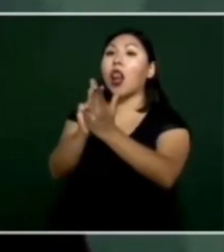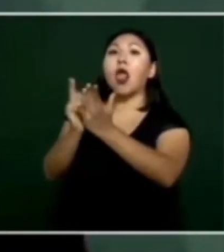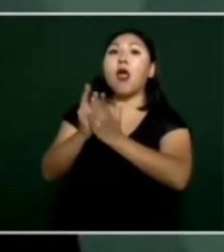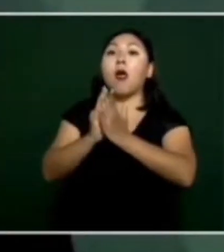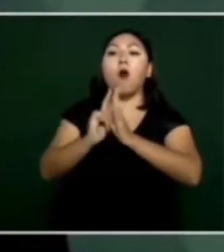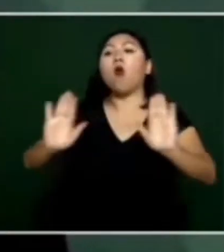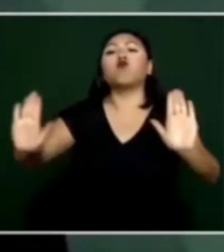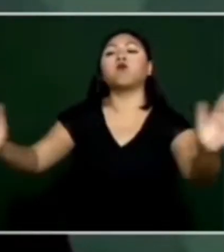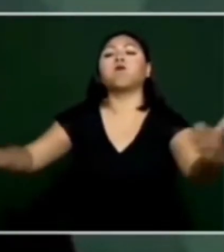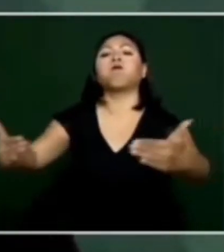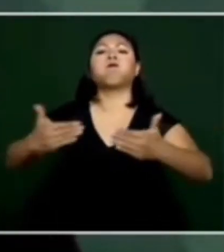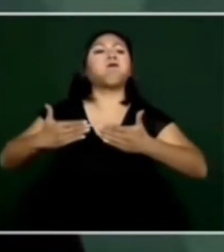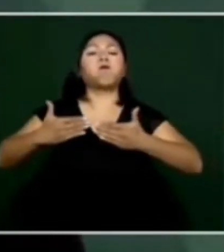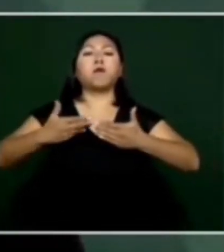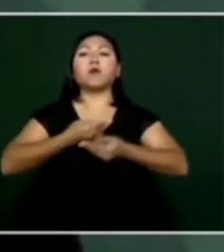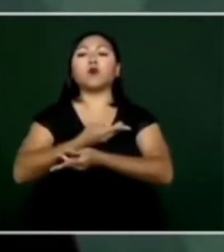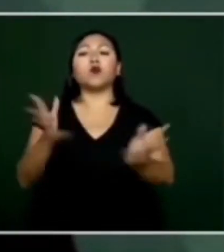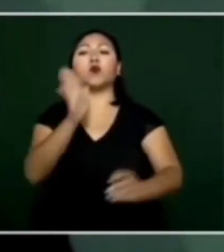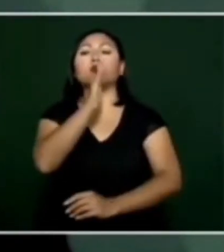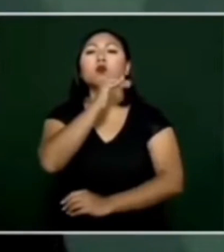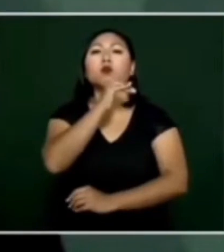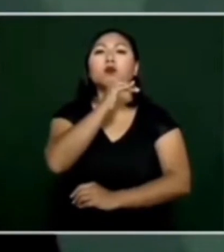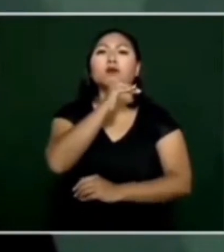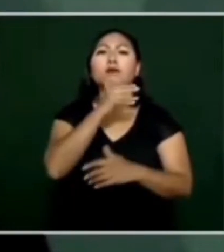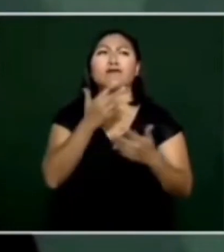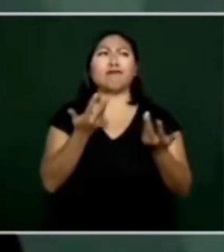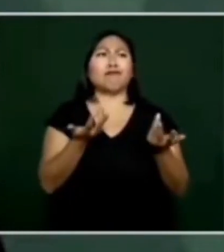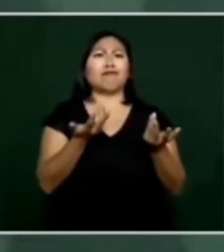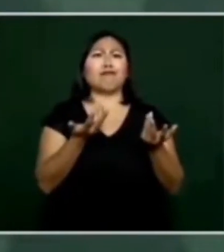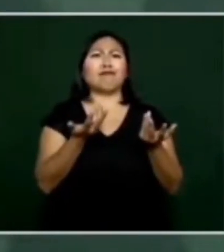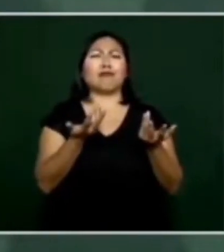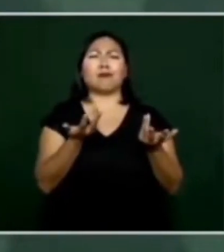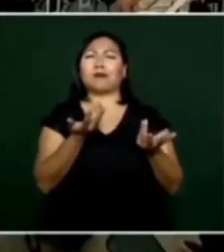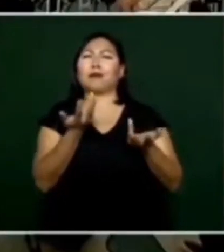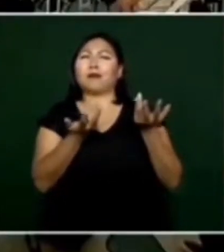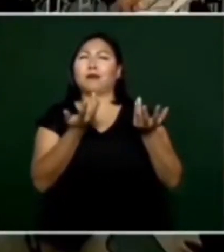Entonces, sí hay que resolver esto, porque